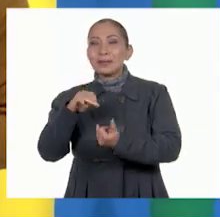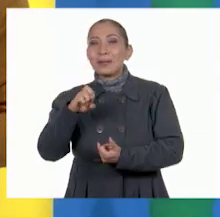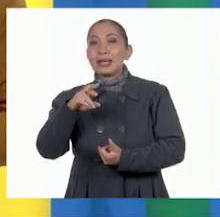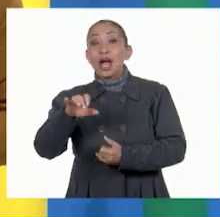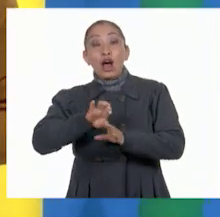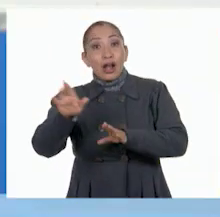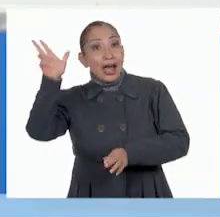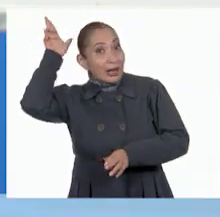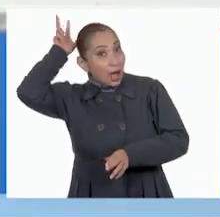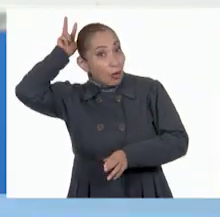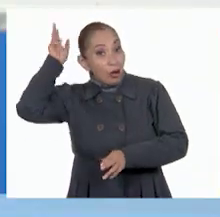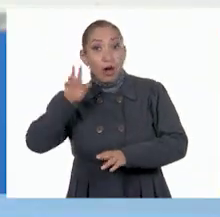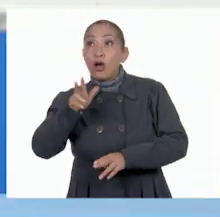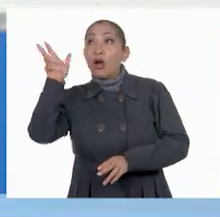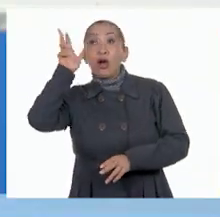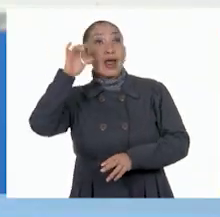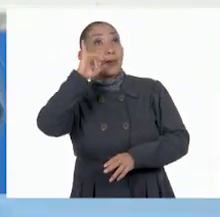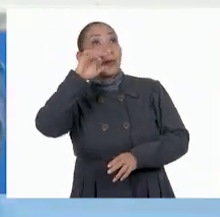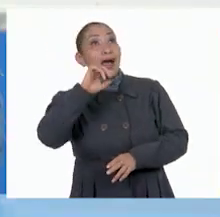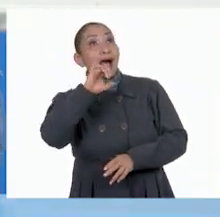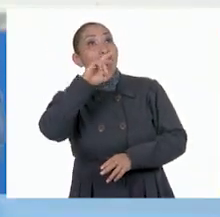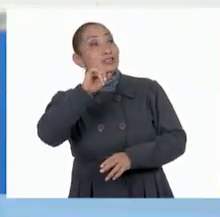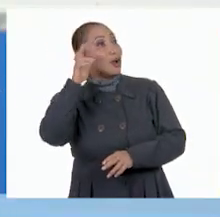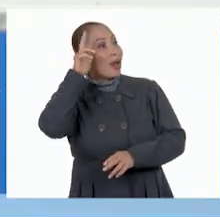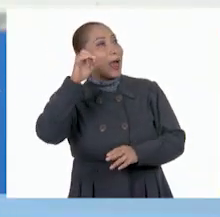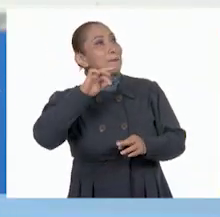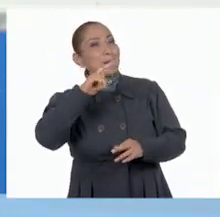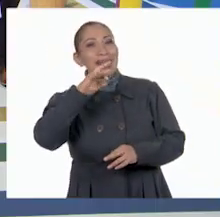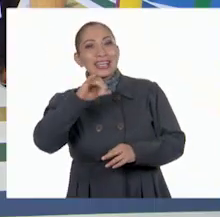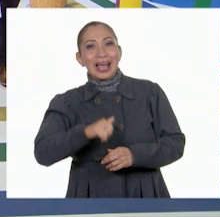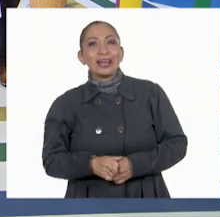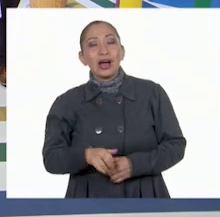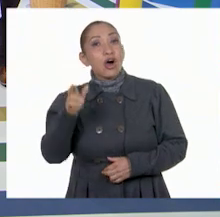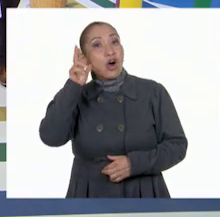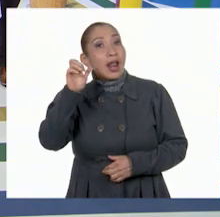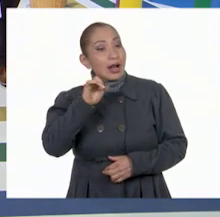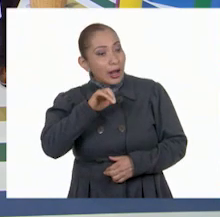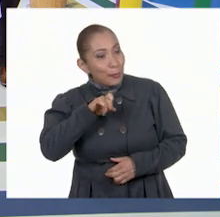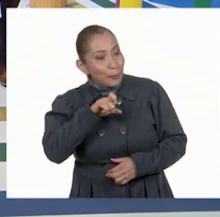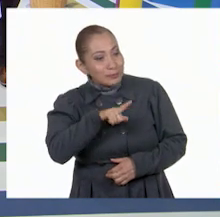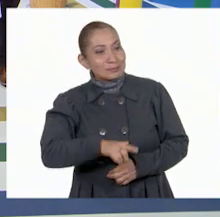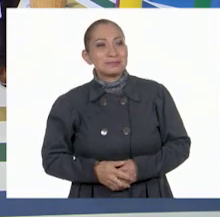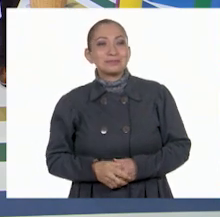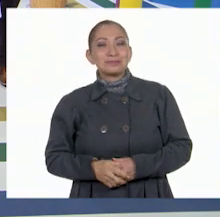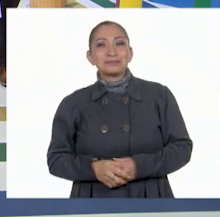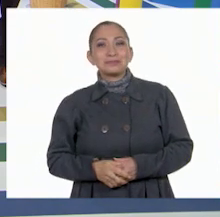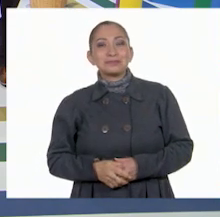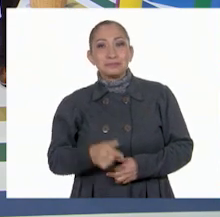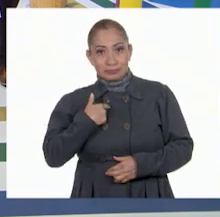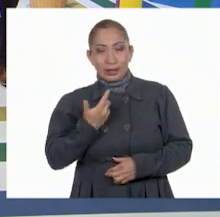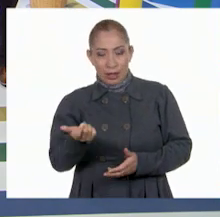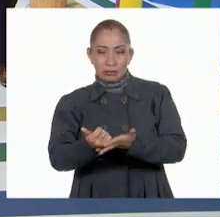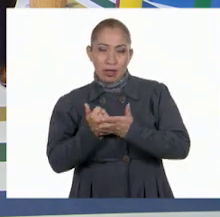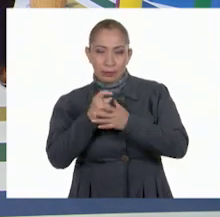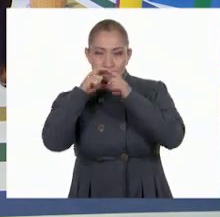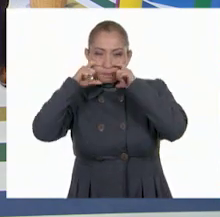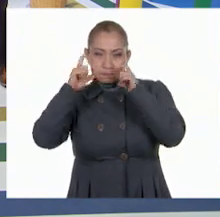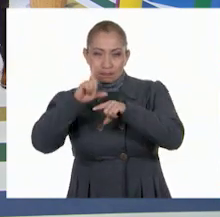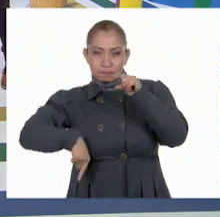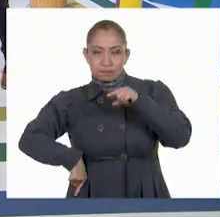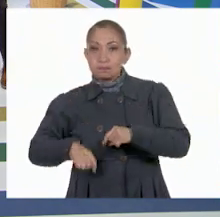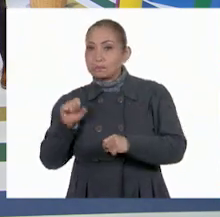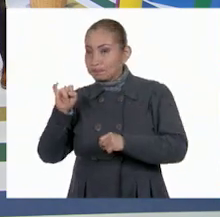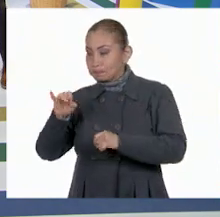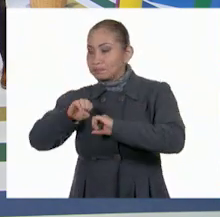Hola, Raulito. Hola, Juan Carlos. Hola, María. Hola, Raúl. ¿Me puedes ayudar con mi cubrebocas, por favor? Claro